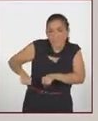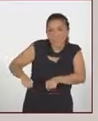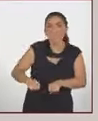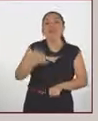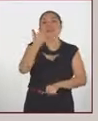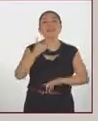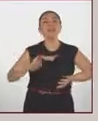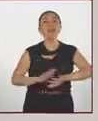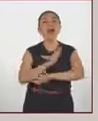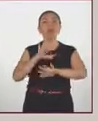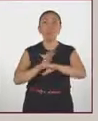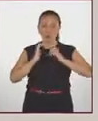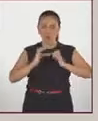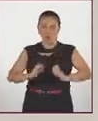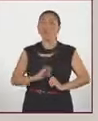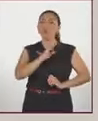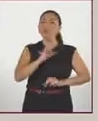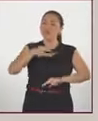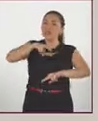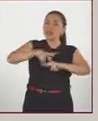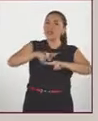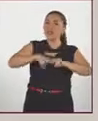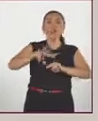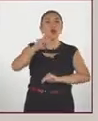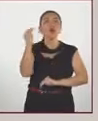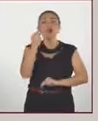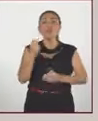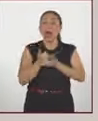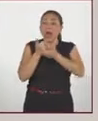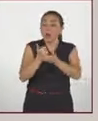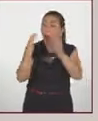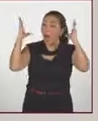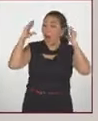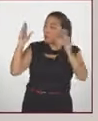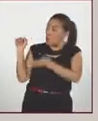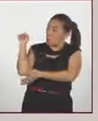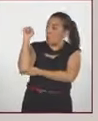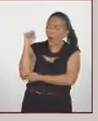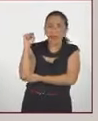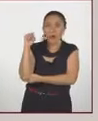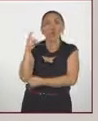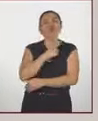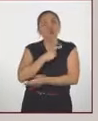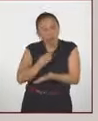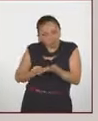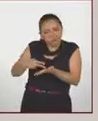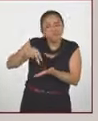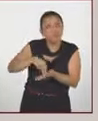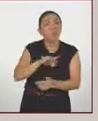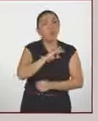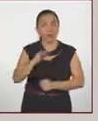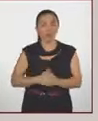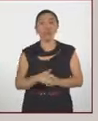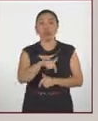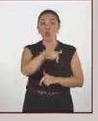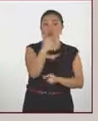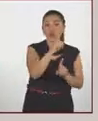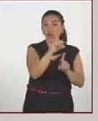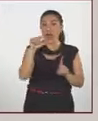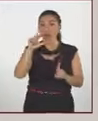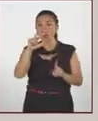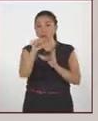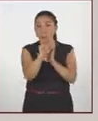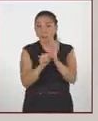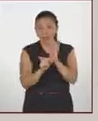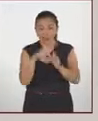quiere decir? Ya se puede estar sentado sin necesidad de almohadita, más ya se puede parar. De los 12 a los 18 meses,